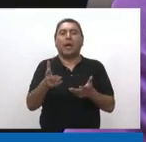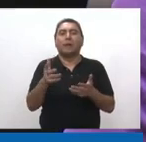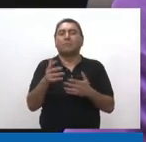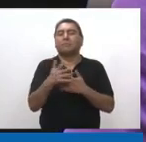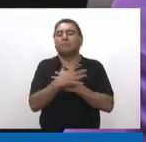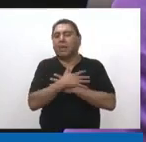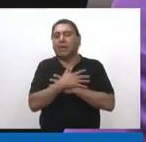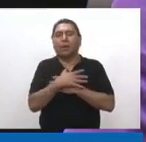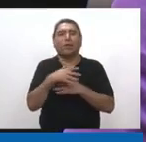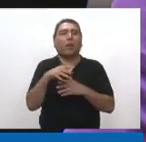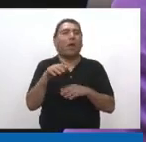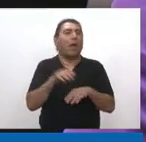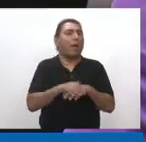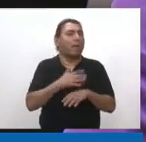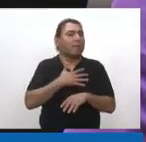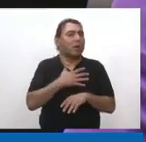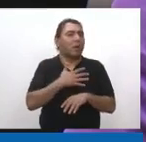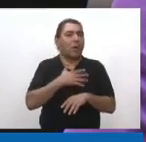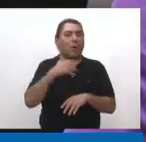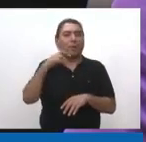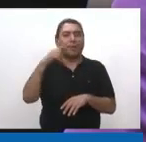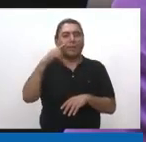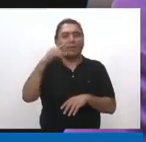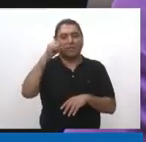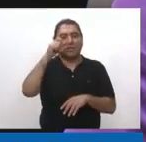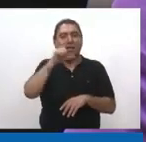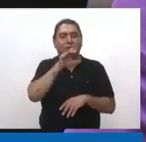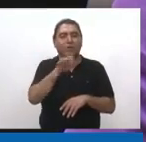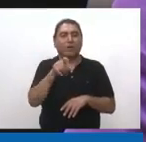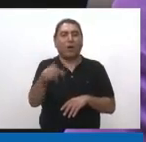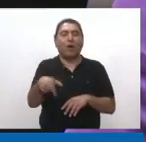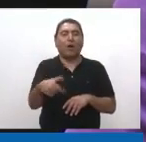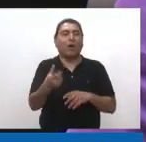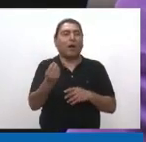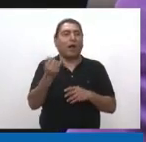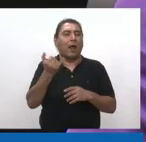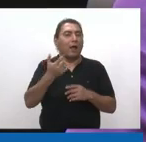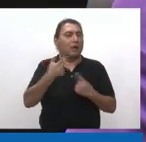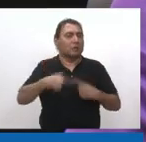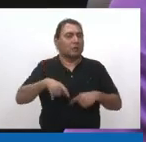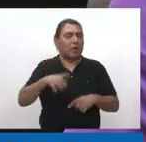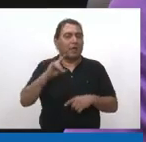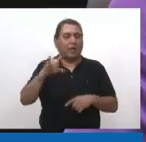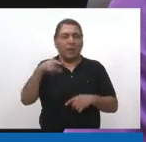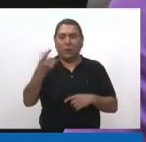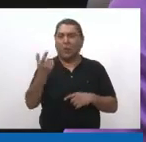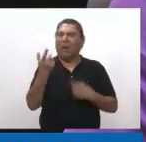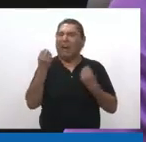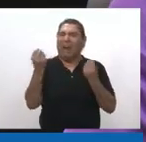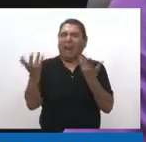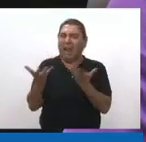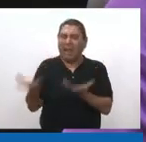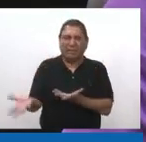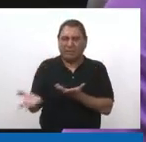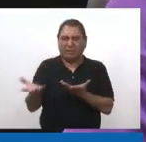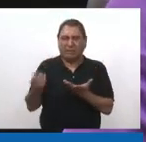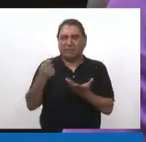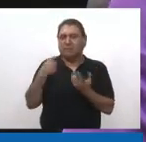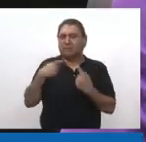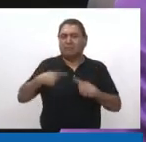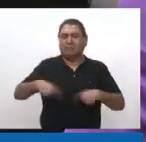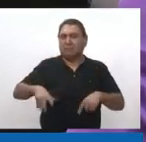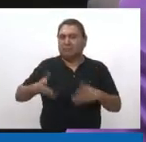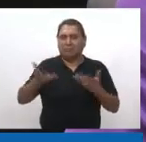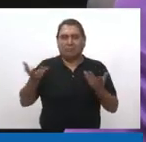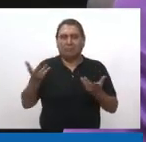amigo Miguel Pichetto, se encuentran en la galaxia de los DNU, esa cosa que no se sabe muy bien qué es, un limbo que se